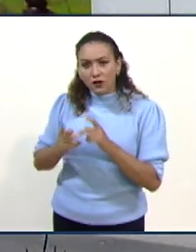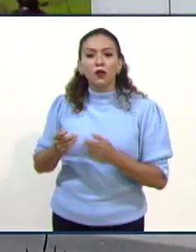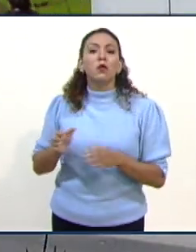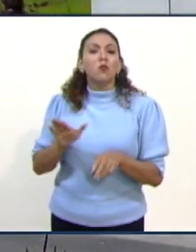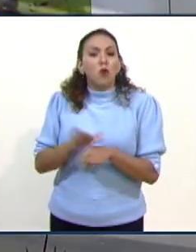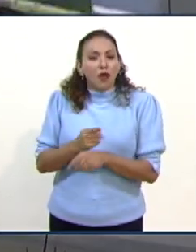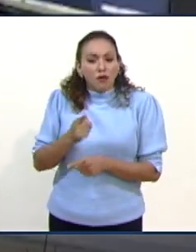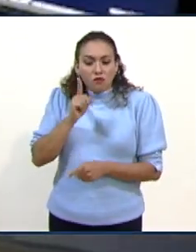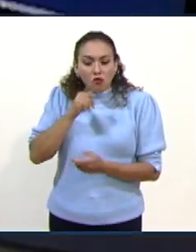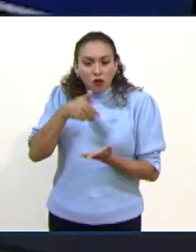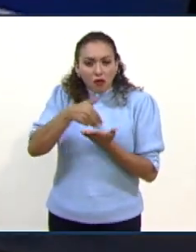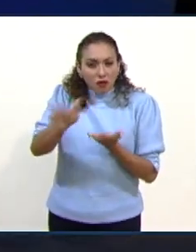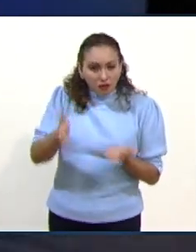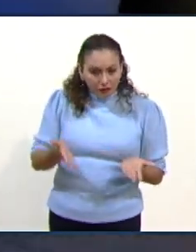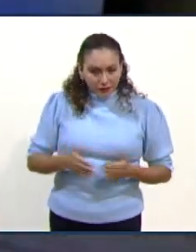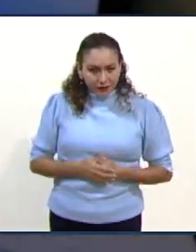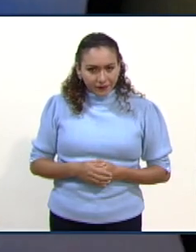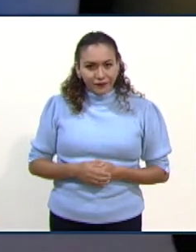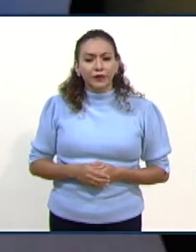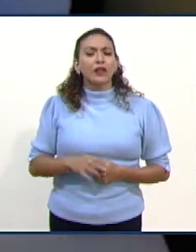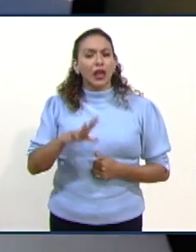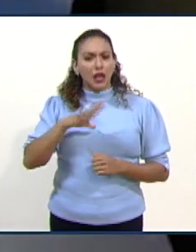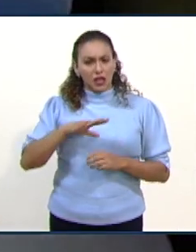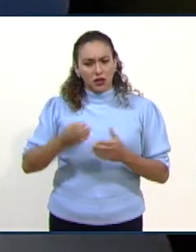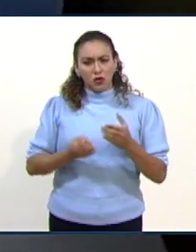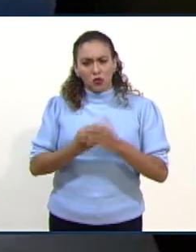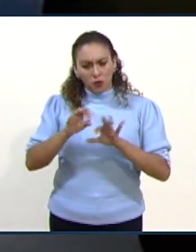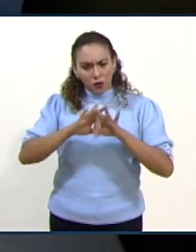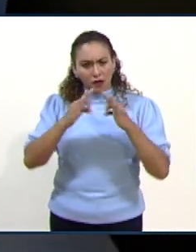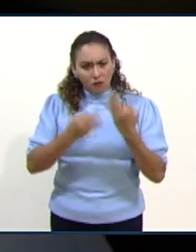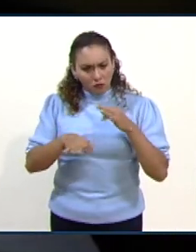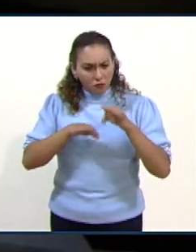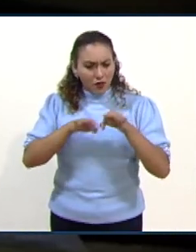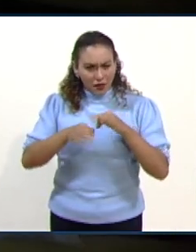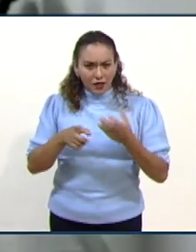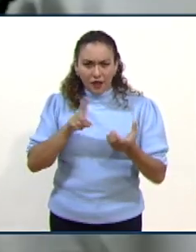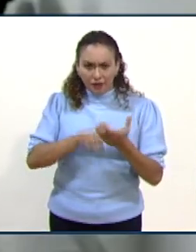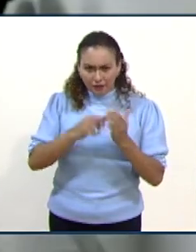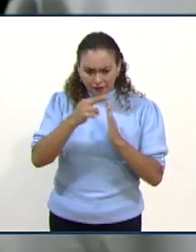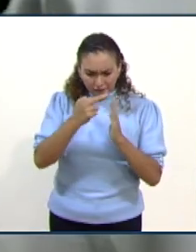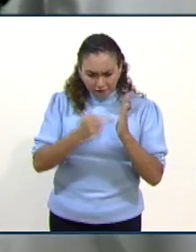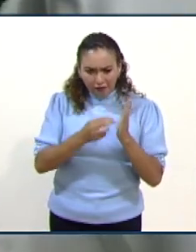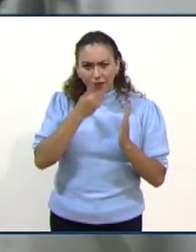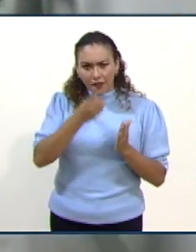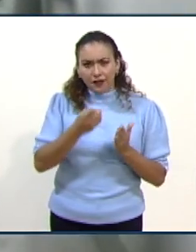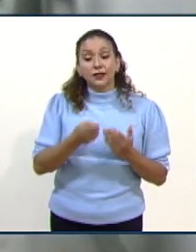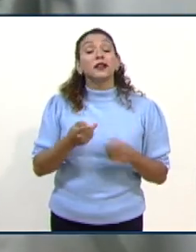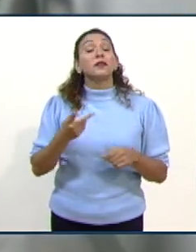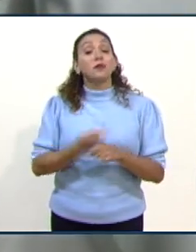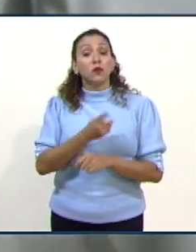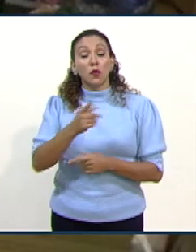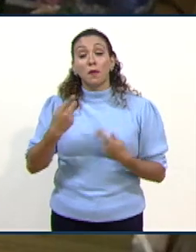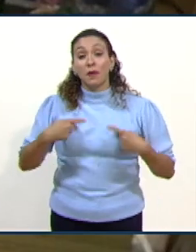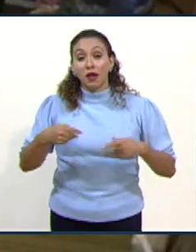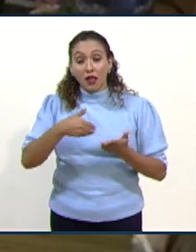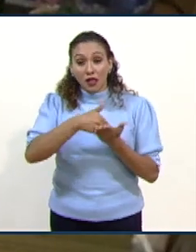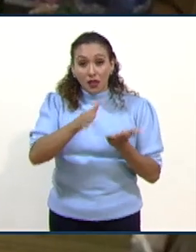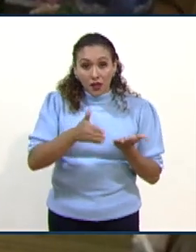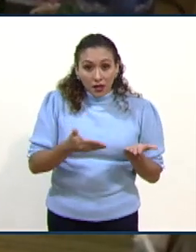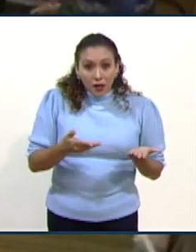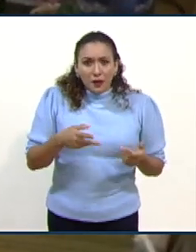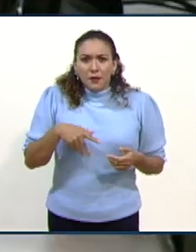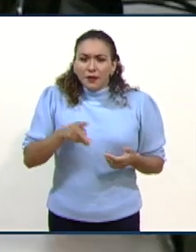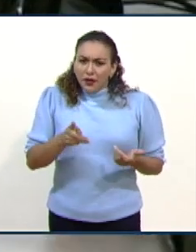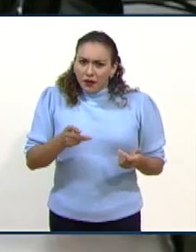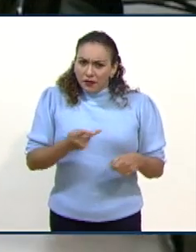prejudicial. Precisó que si bien el nuevo sistema de justicia laboral establece que la conciliación prejudicial es una instancia que